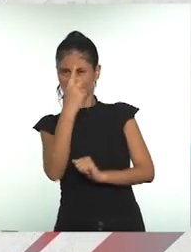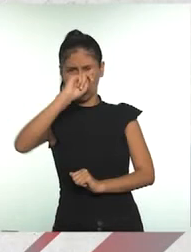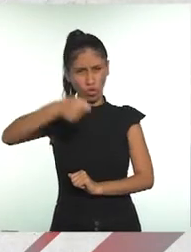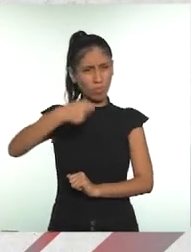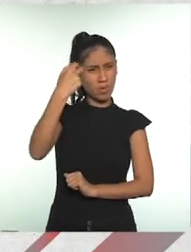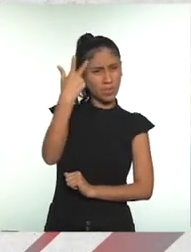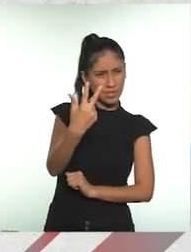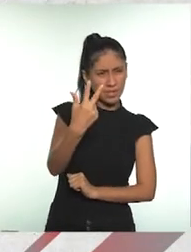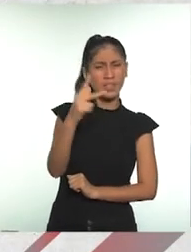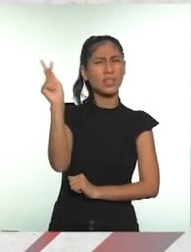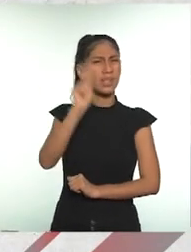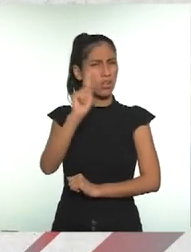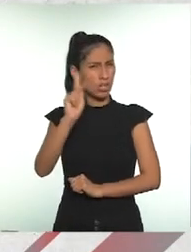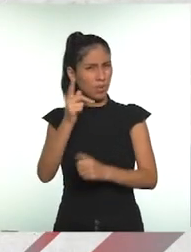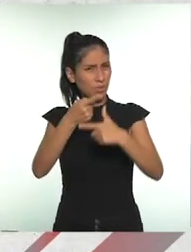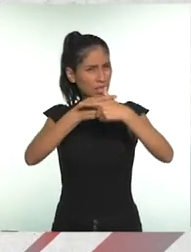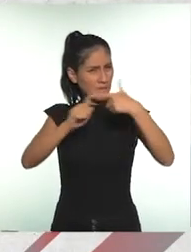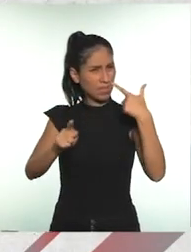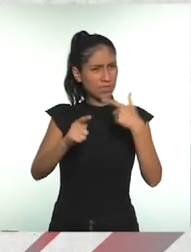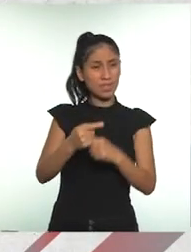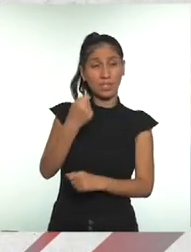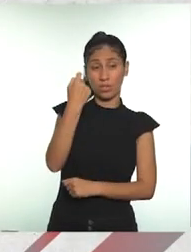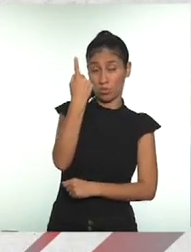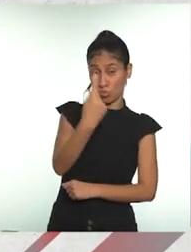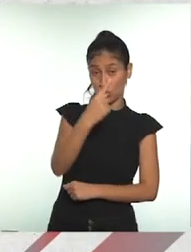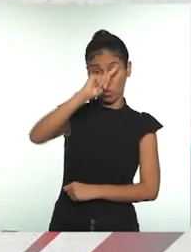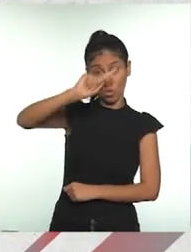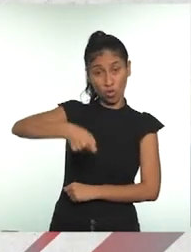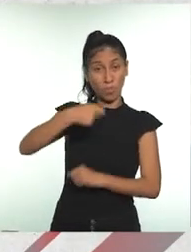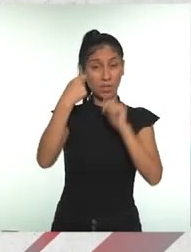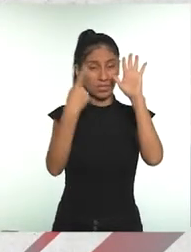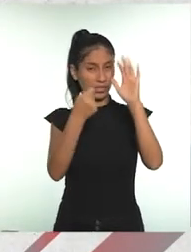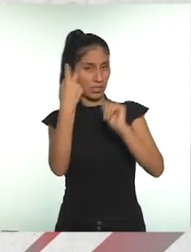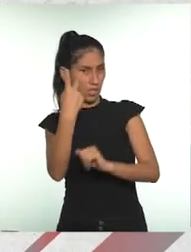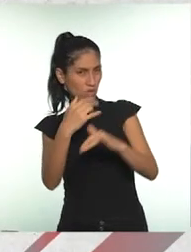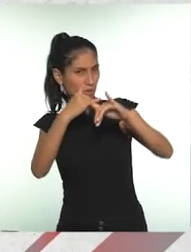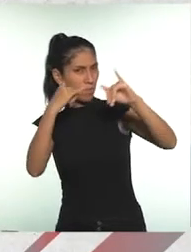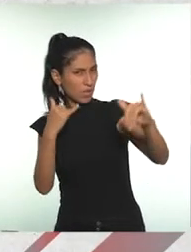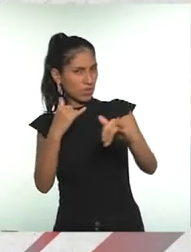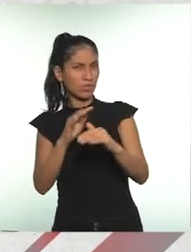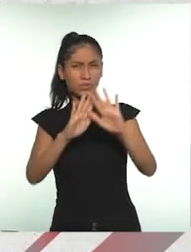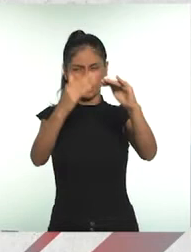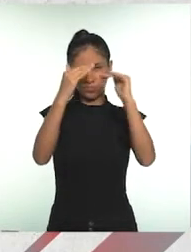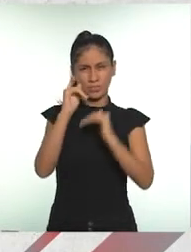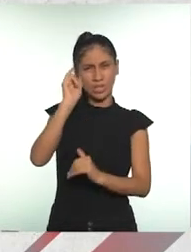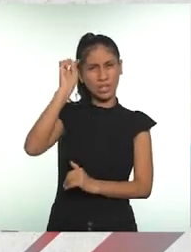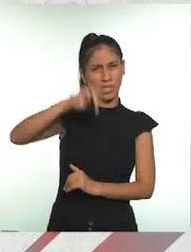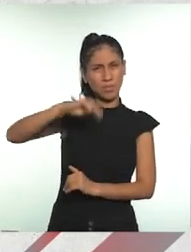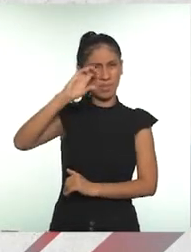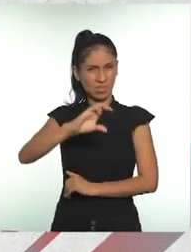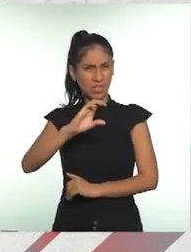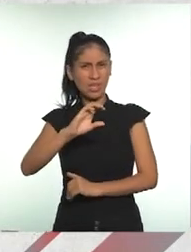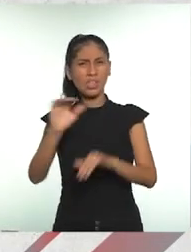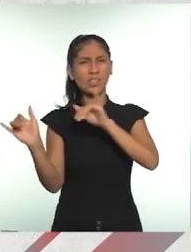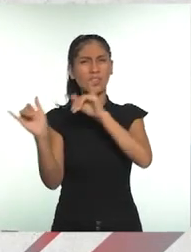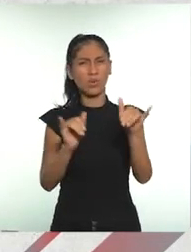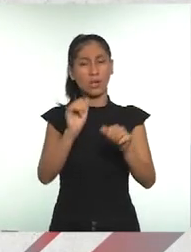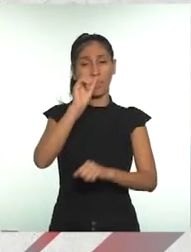cociente, 72,3 kilogramos entre el cuadrado de 1,62 metros. El IMC de Rodrigo